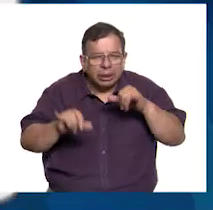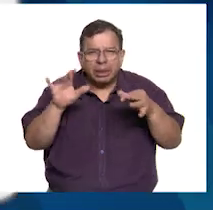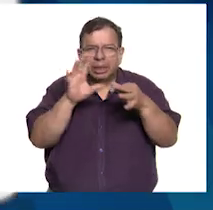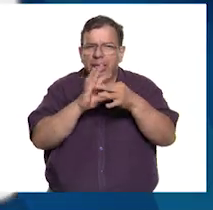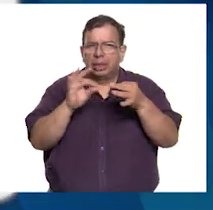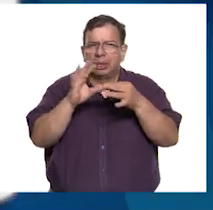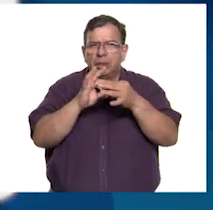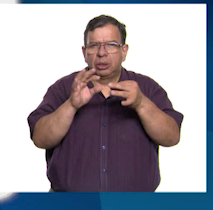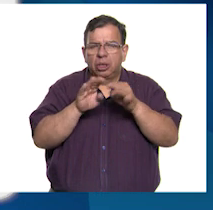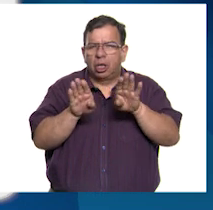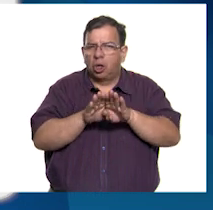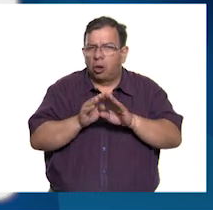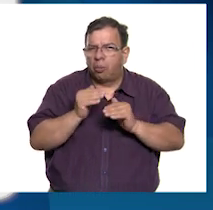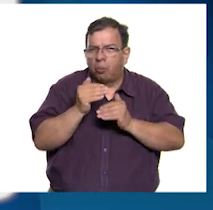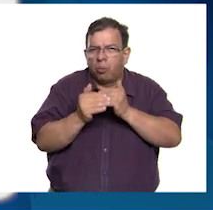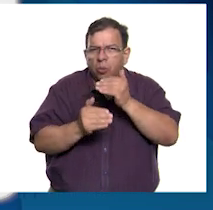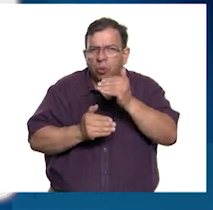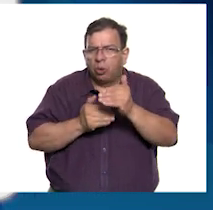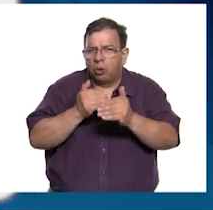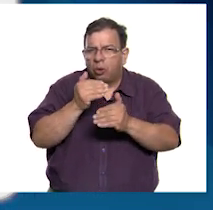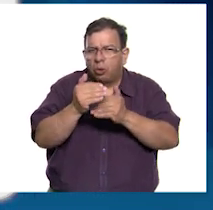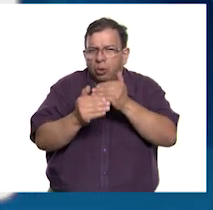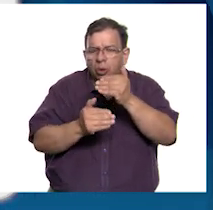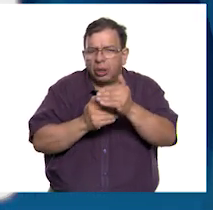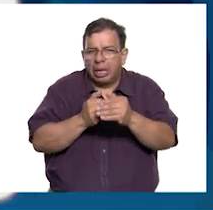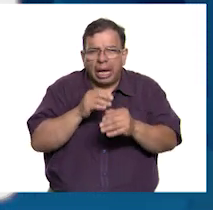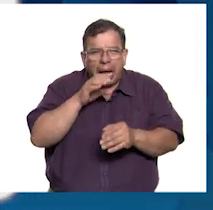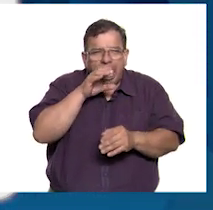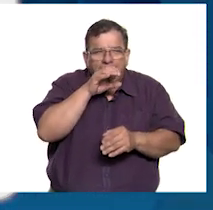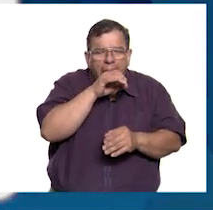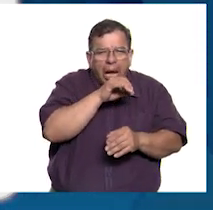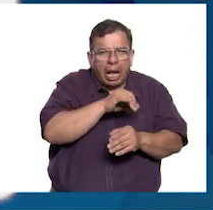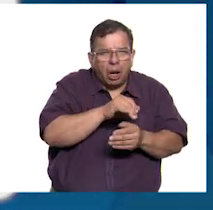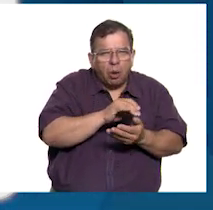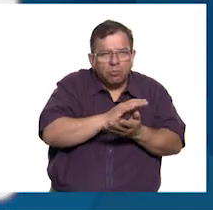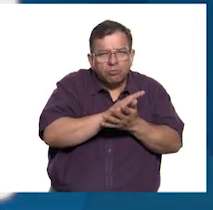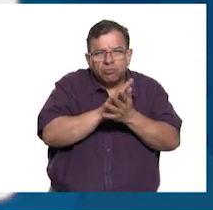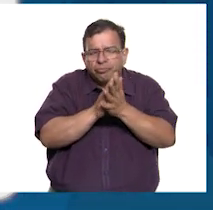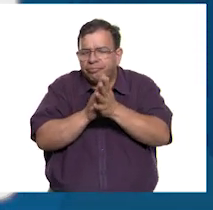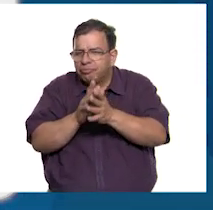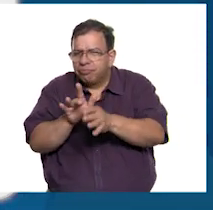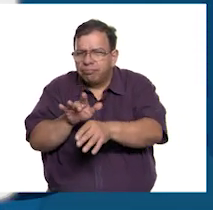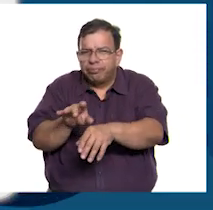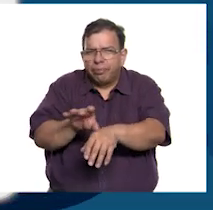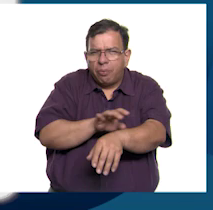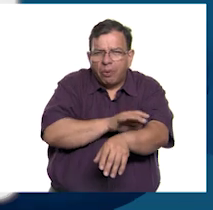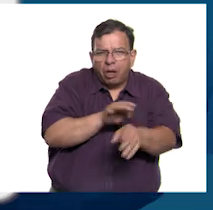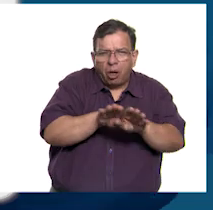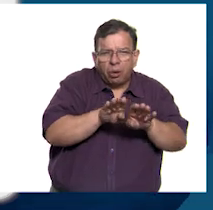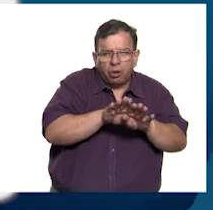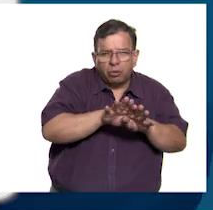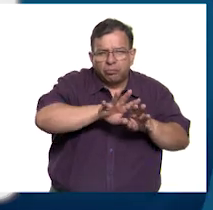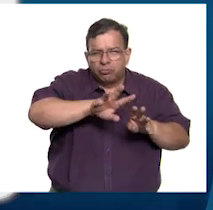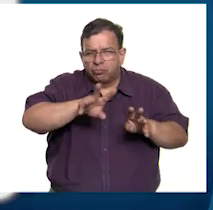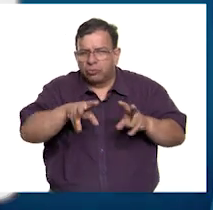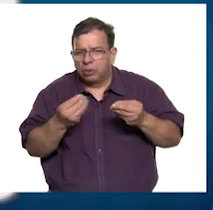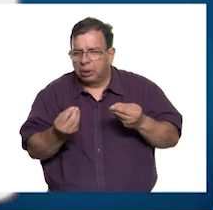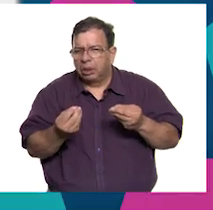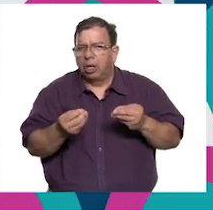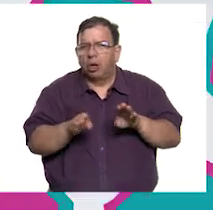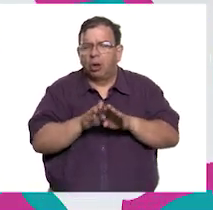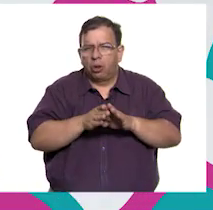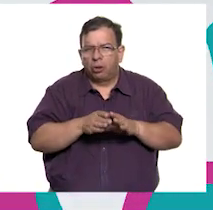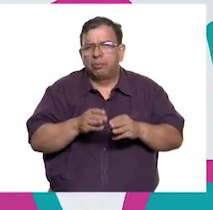explicar los procesos de transferencia de calor, que son conducción y convección en algunos